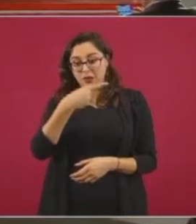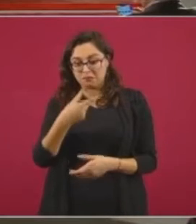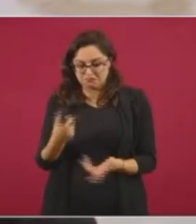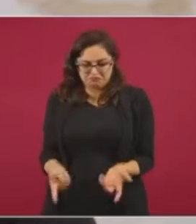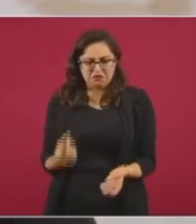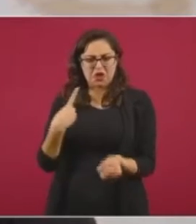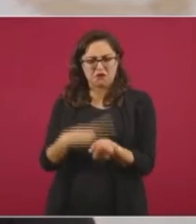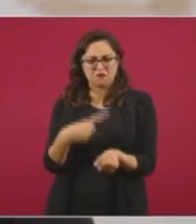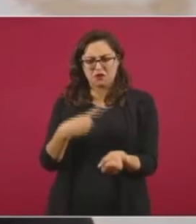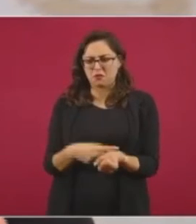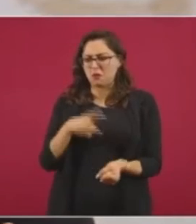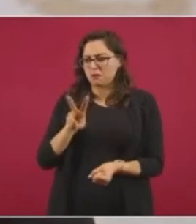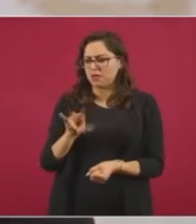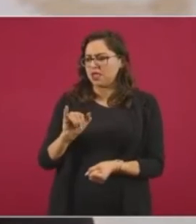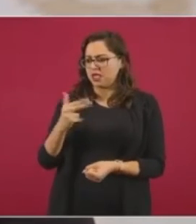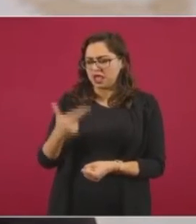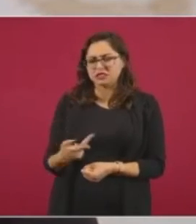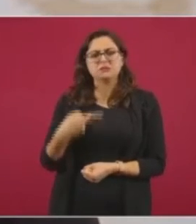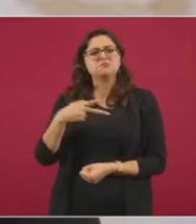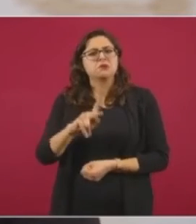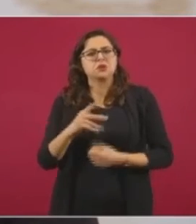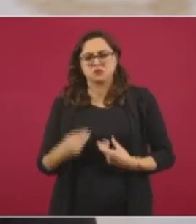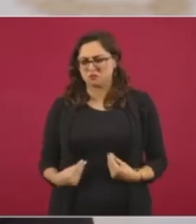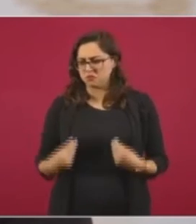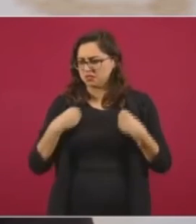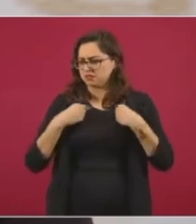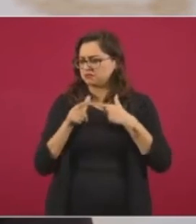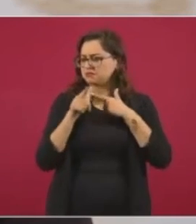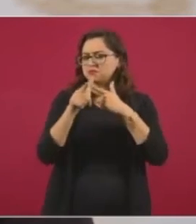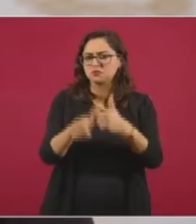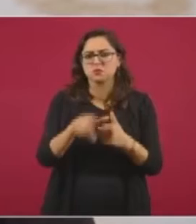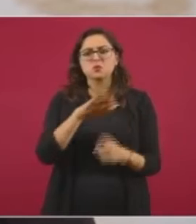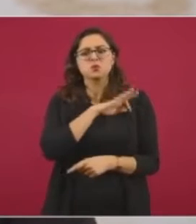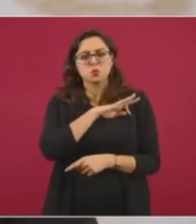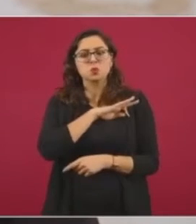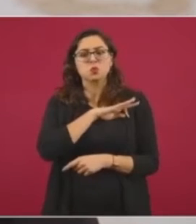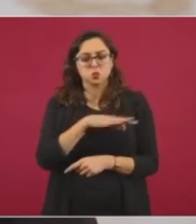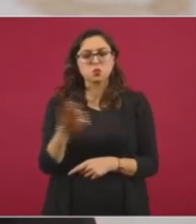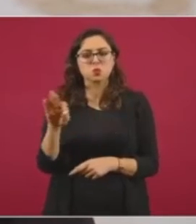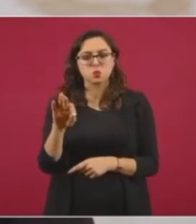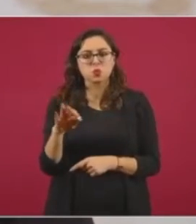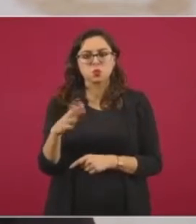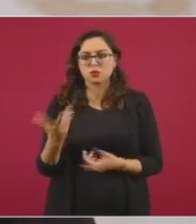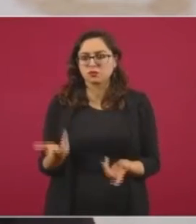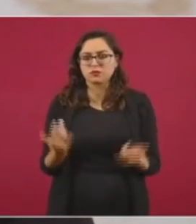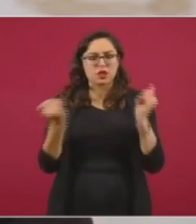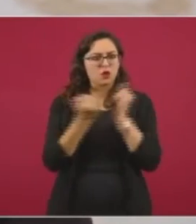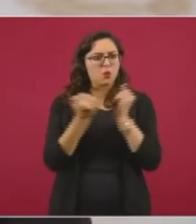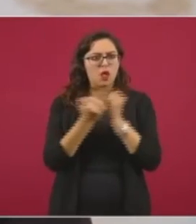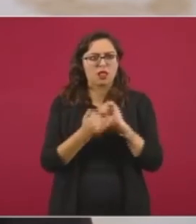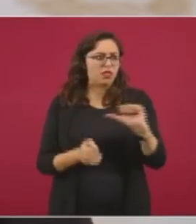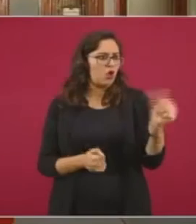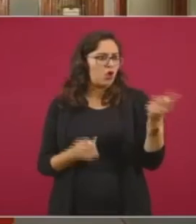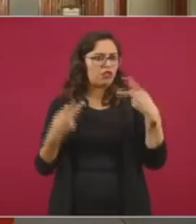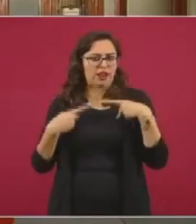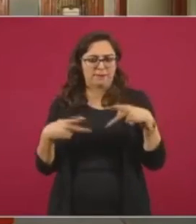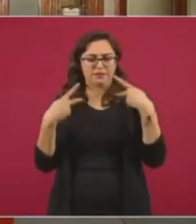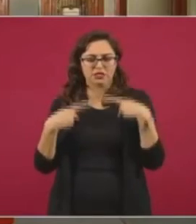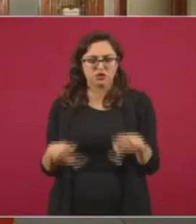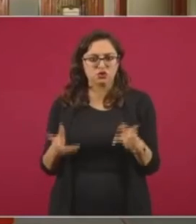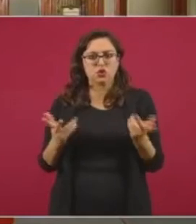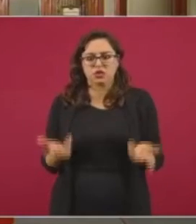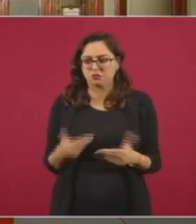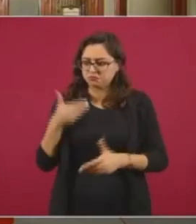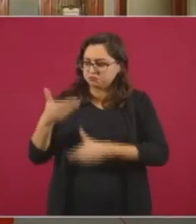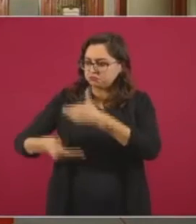con VIH tienen calidad de vida similar a una persona que no vive con VIH y lo mismo para su